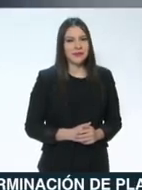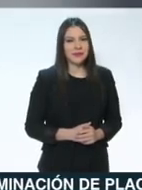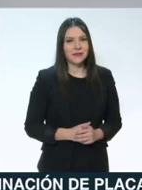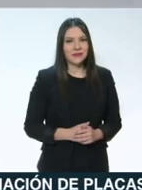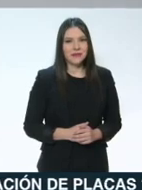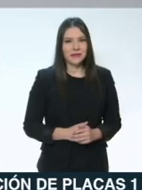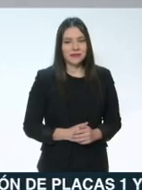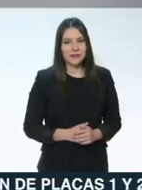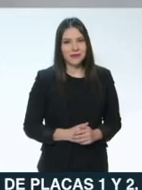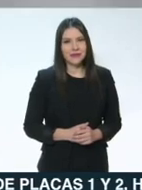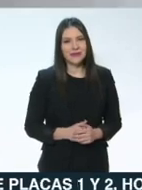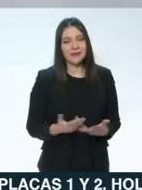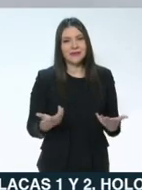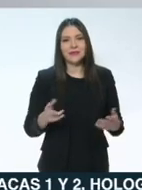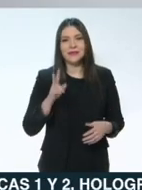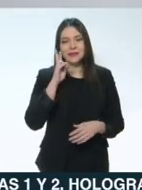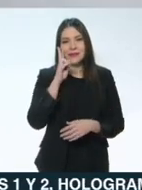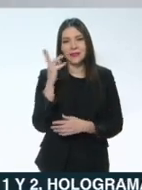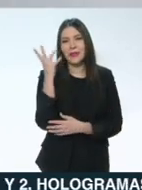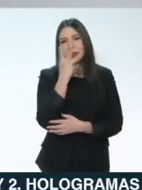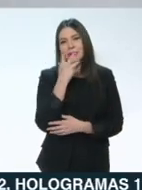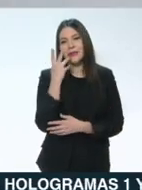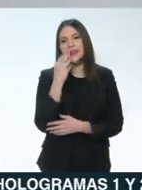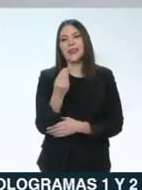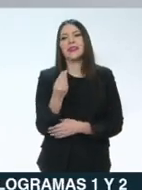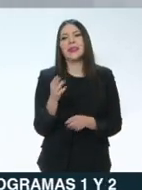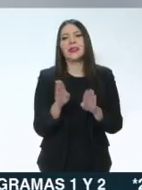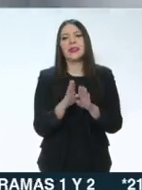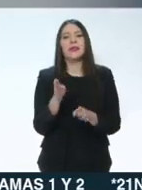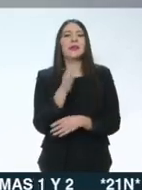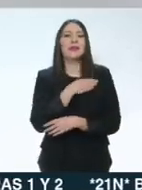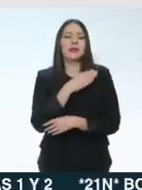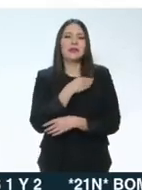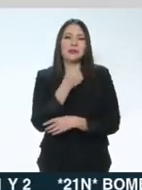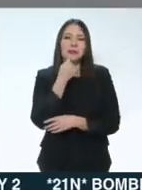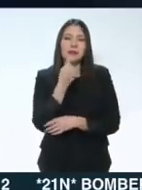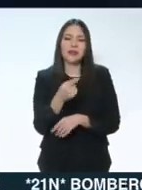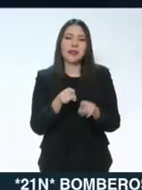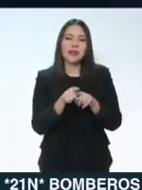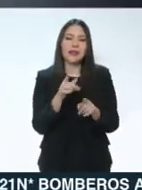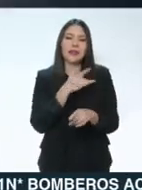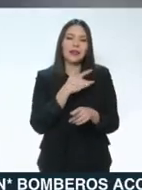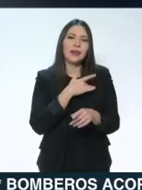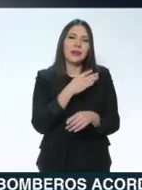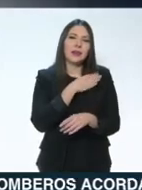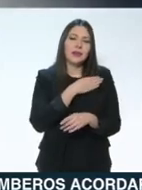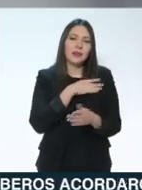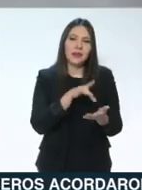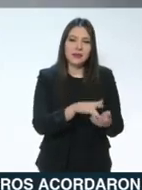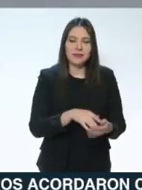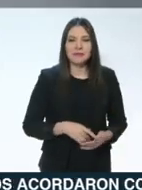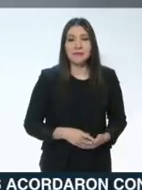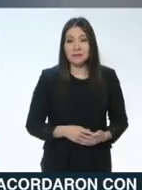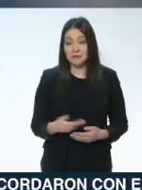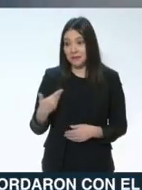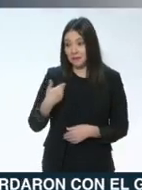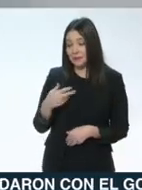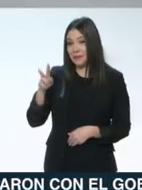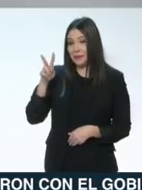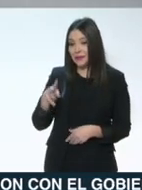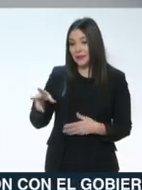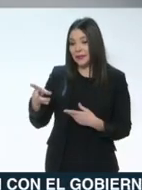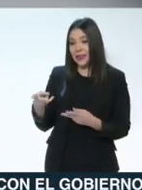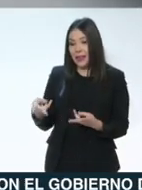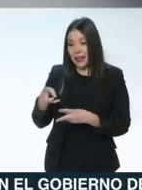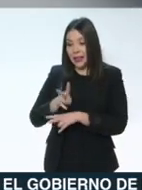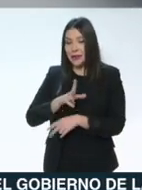¡Yeah! Qué bonito. Qué A bonito. mí me apachurraste el corazón con ese video. Yo la verdad con mi hermano nunca fui así. Yo sí lo molestaba y todo, pero qué